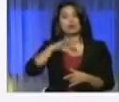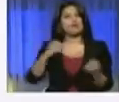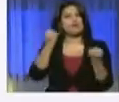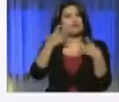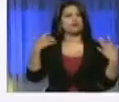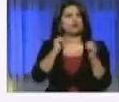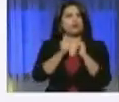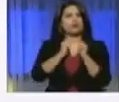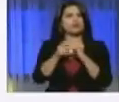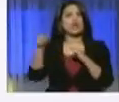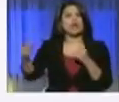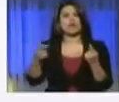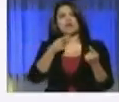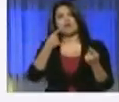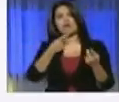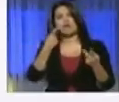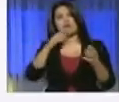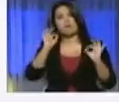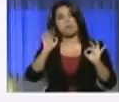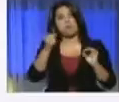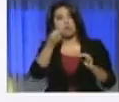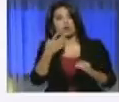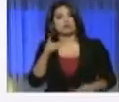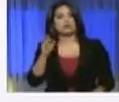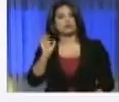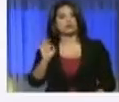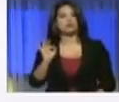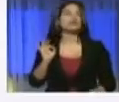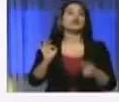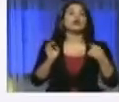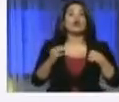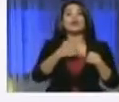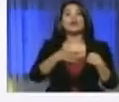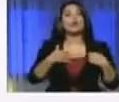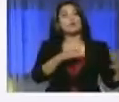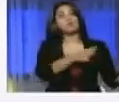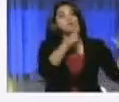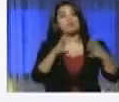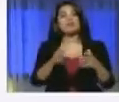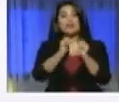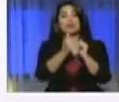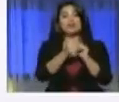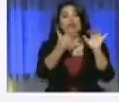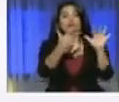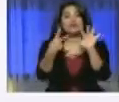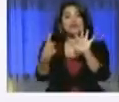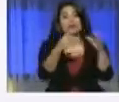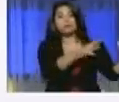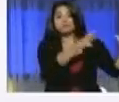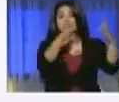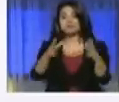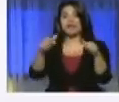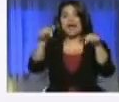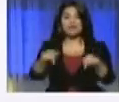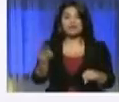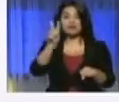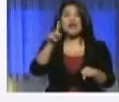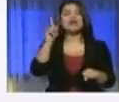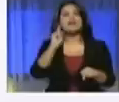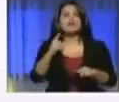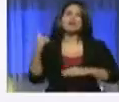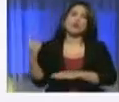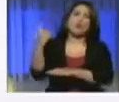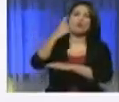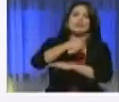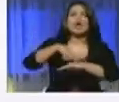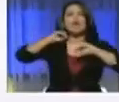muy acertado. Y efectivamente yo quiero, una vez que llegue todo el equipo olímpico, que nos dediquemos un día entero a hacer un